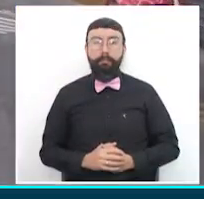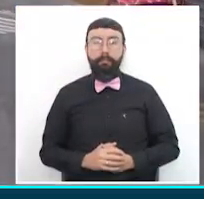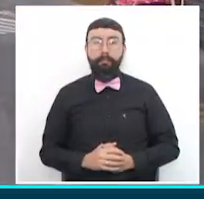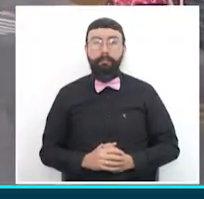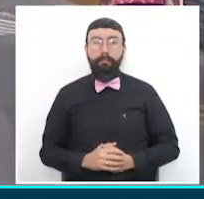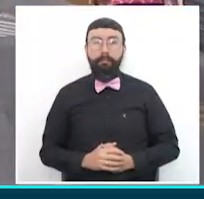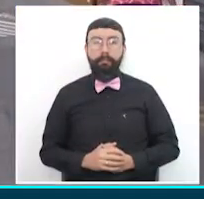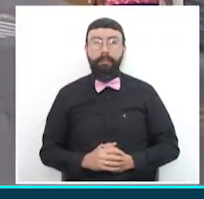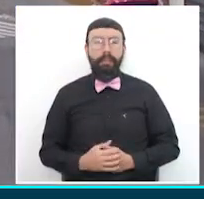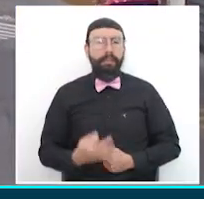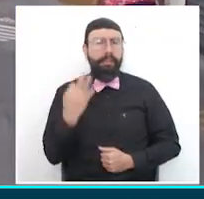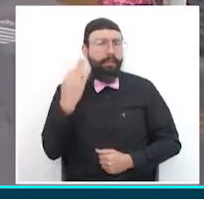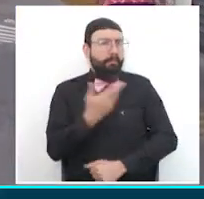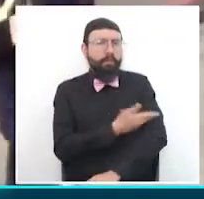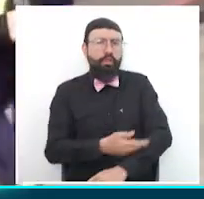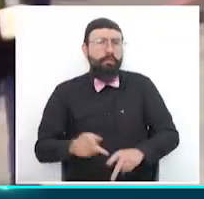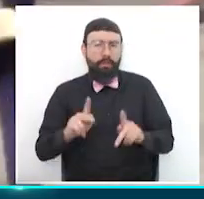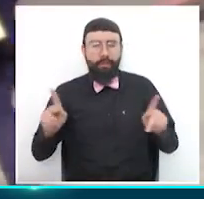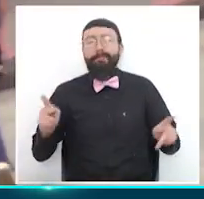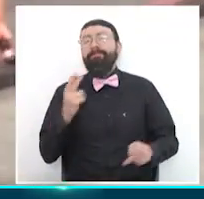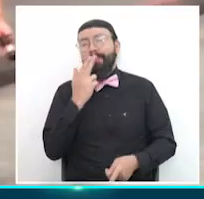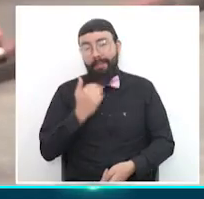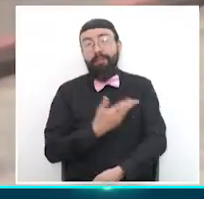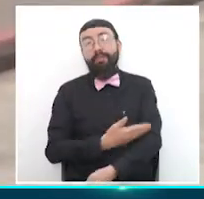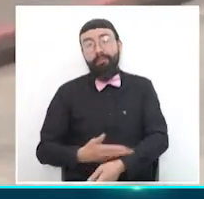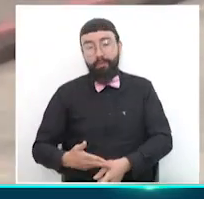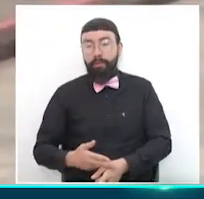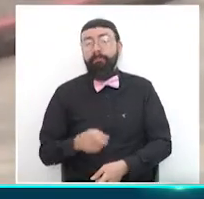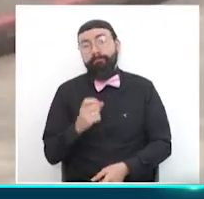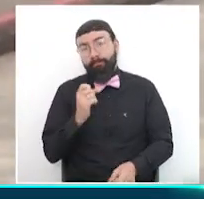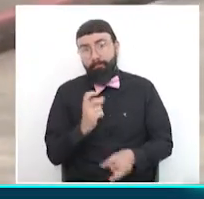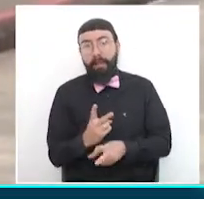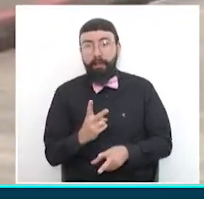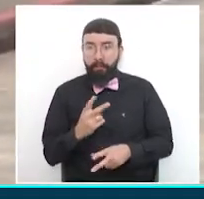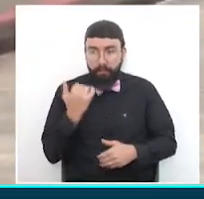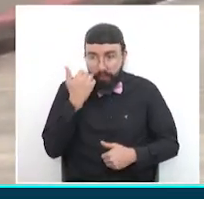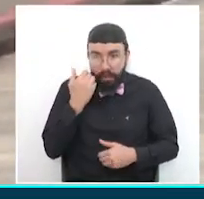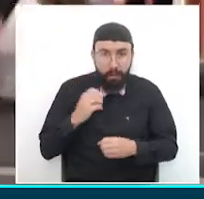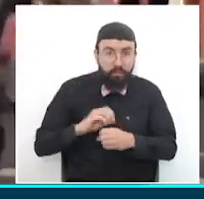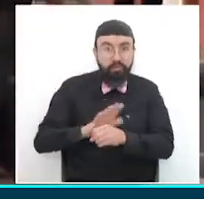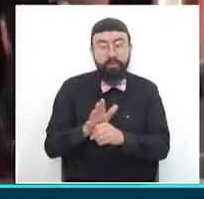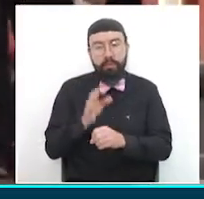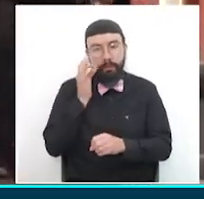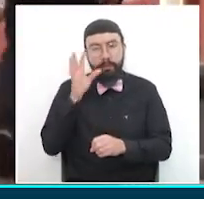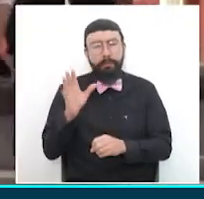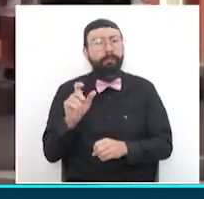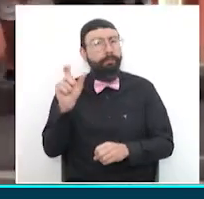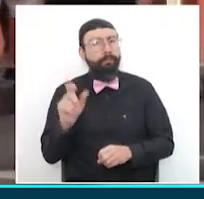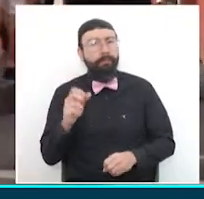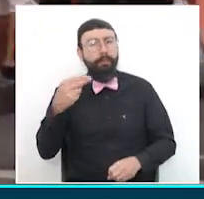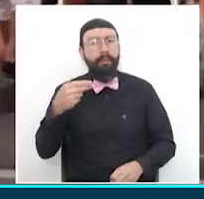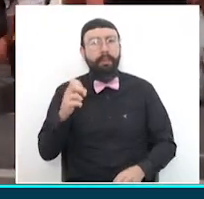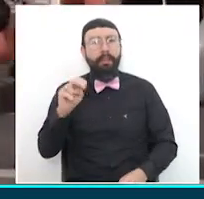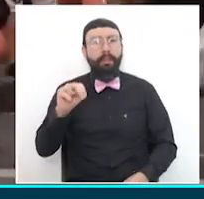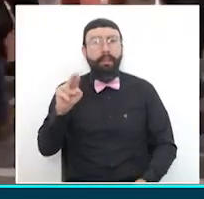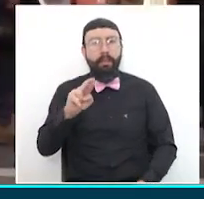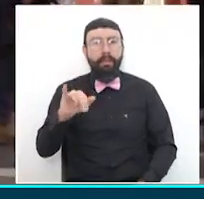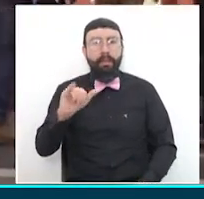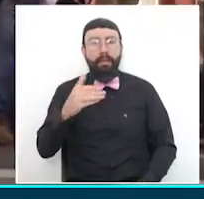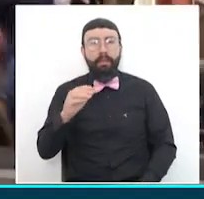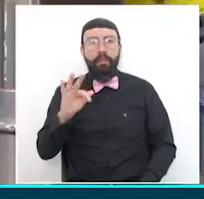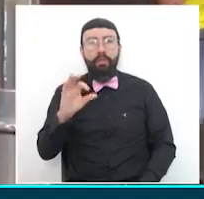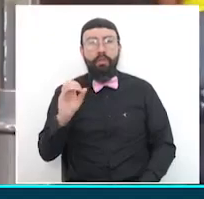menos 3 millones de colombianos sufren de diabetes y allí el peligro de contraer este virus del coronavirus. Henry Tobar Cortés, experto en endocrinología,